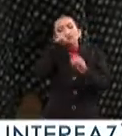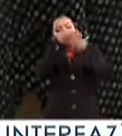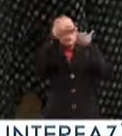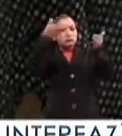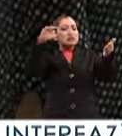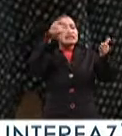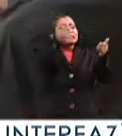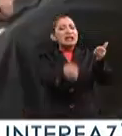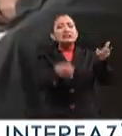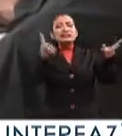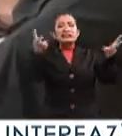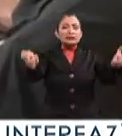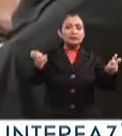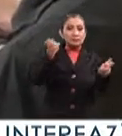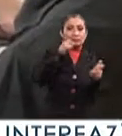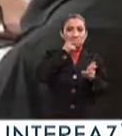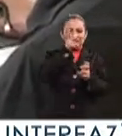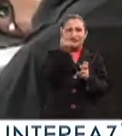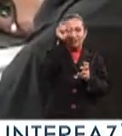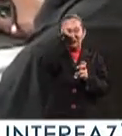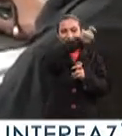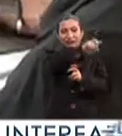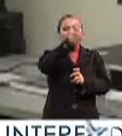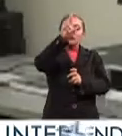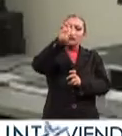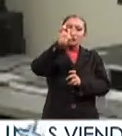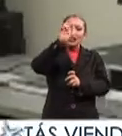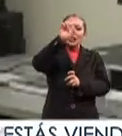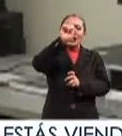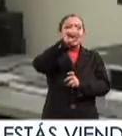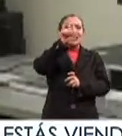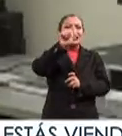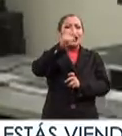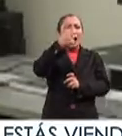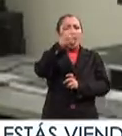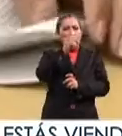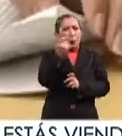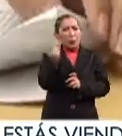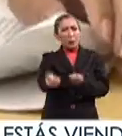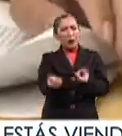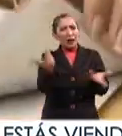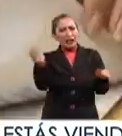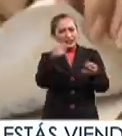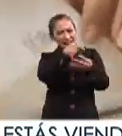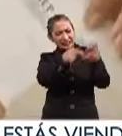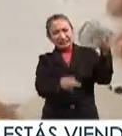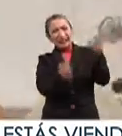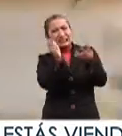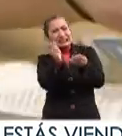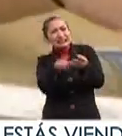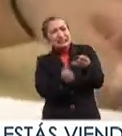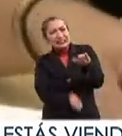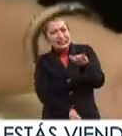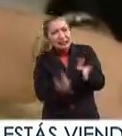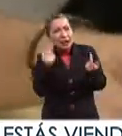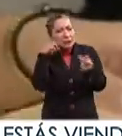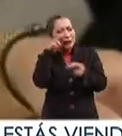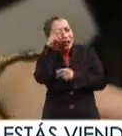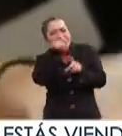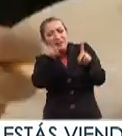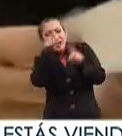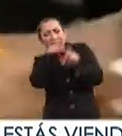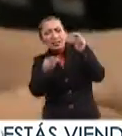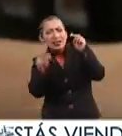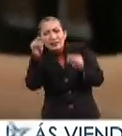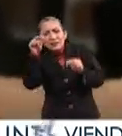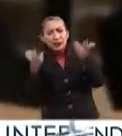panorama en cuanto a este término que también es muy complejo, el del rezago educativo, ¿no? Porque involucra muchas variables que se pueden medir de formas diferentes